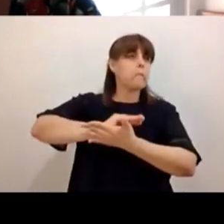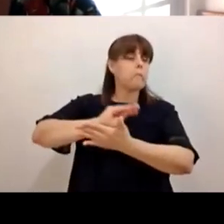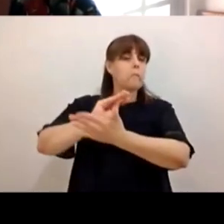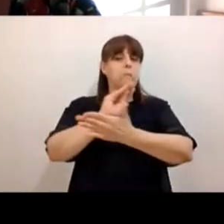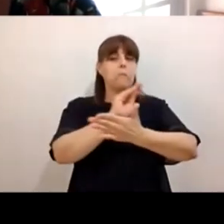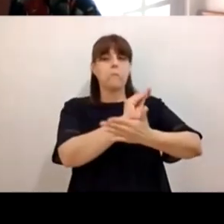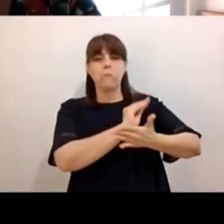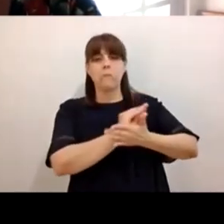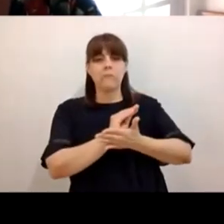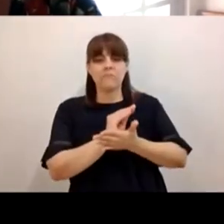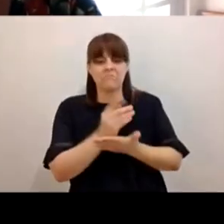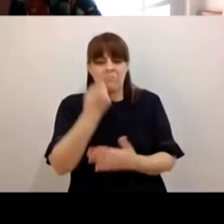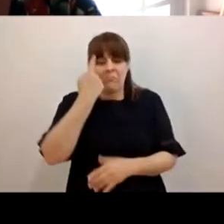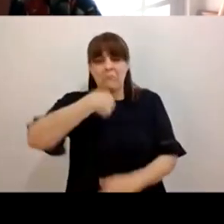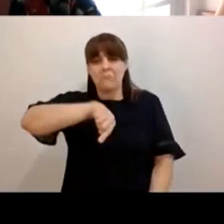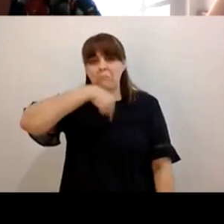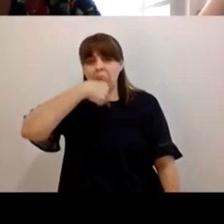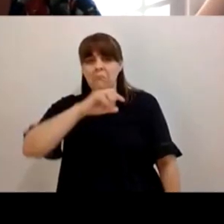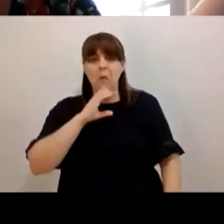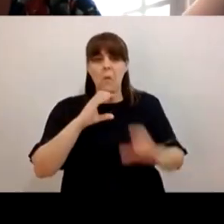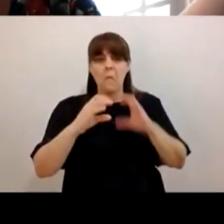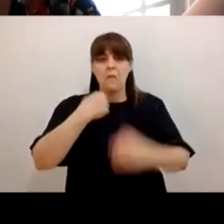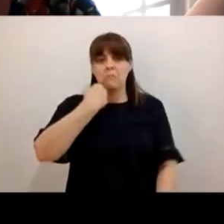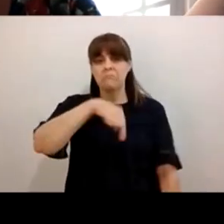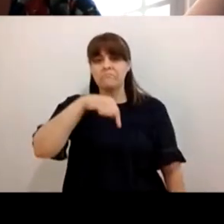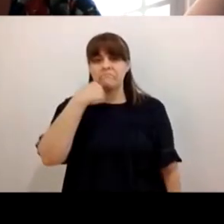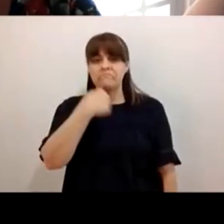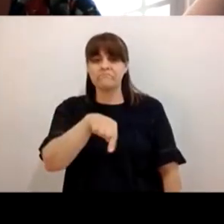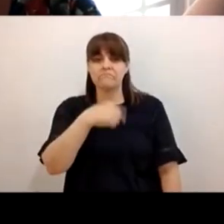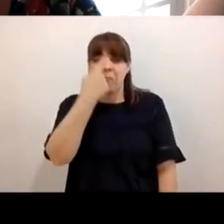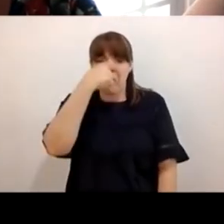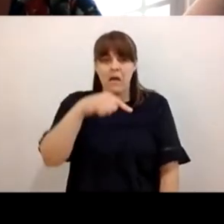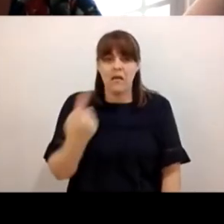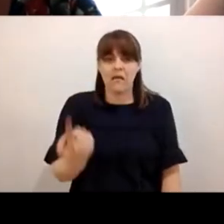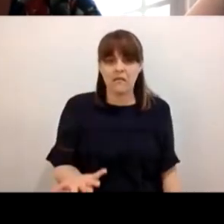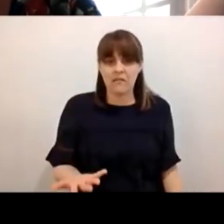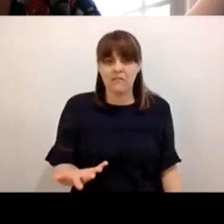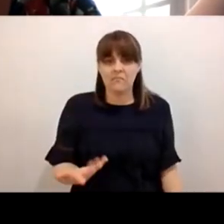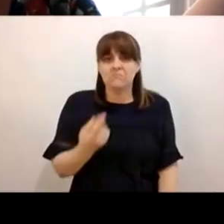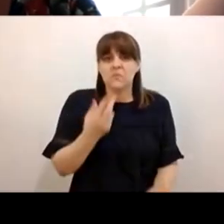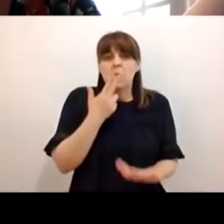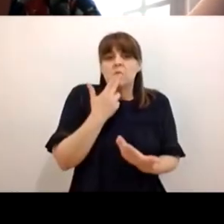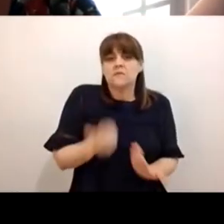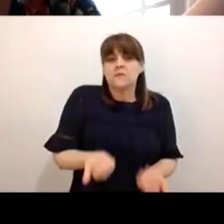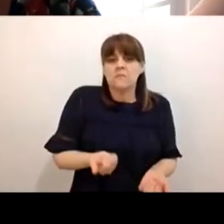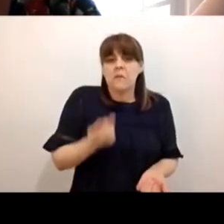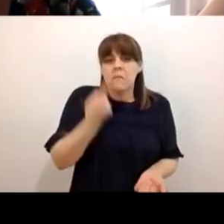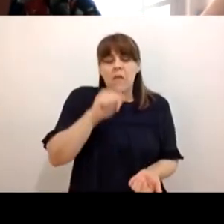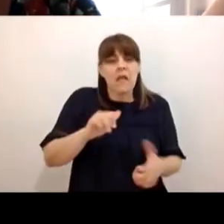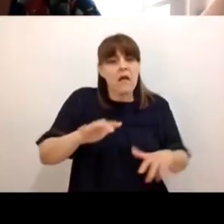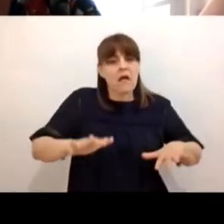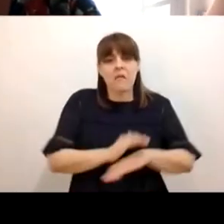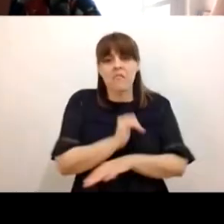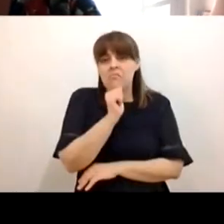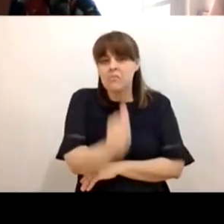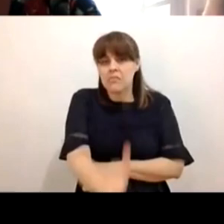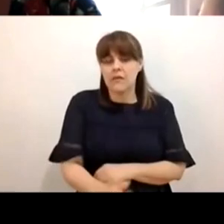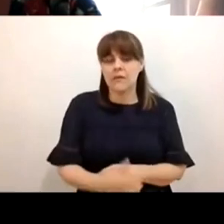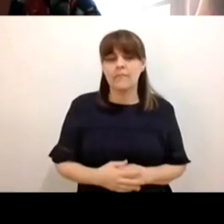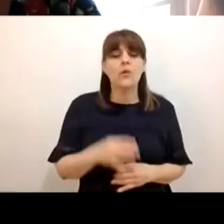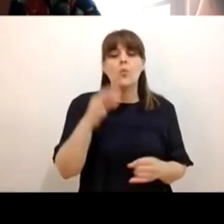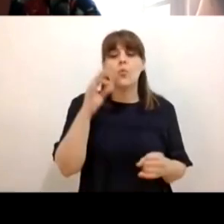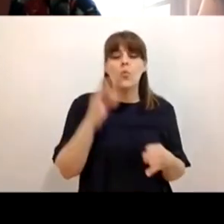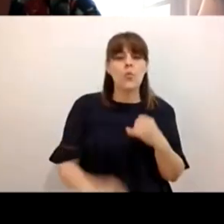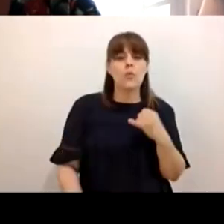si esto no tiene impacto y no tiene capacidad de modificar y lo último que me parecía importante